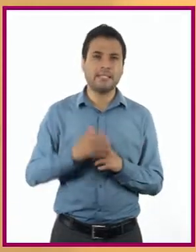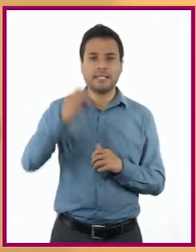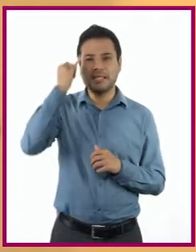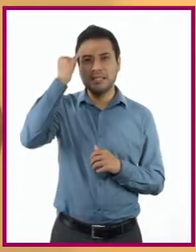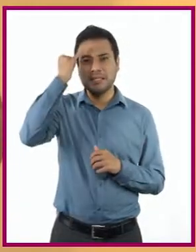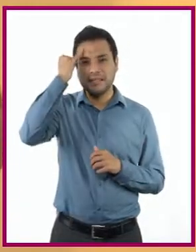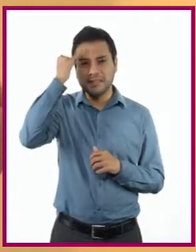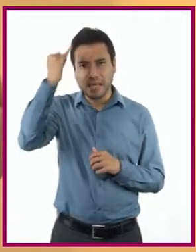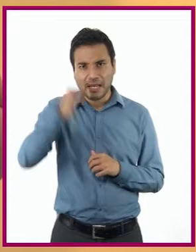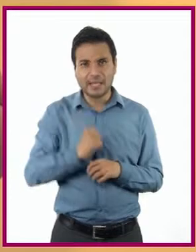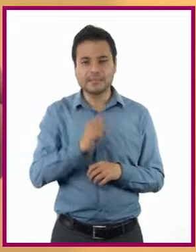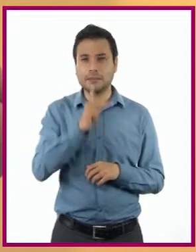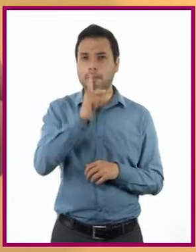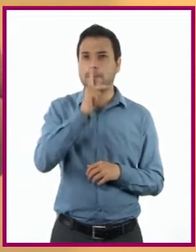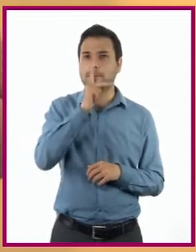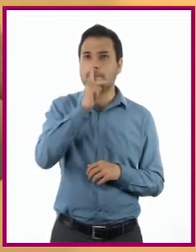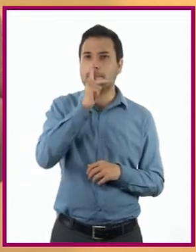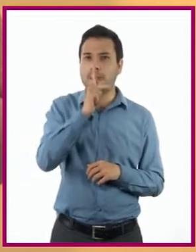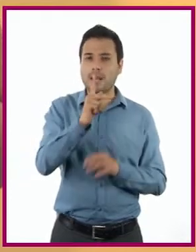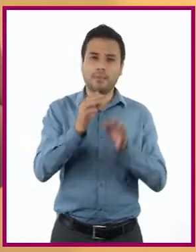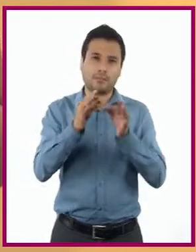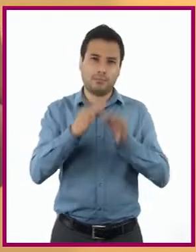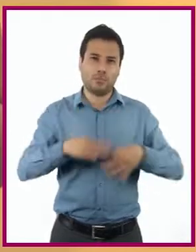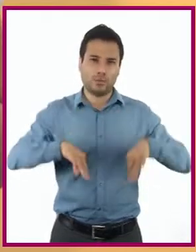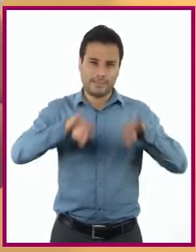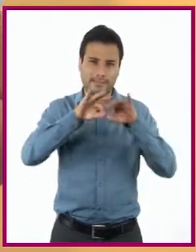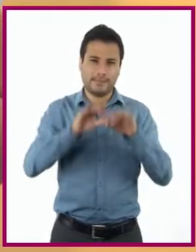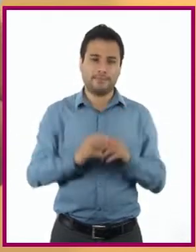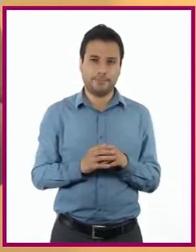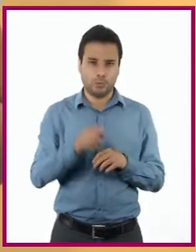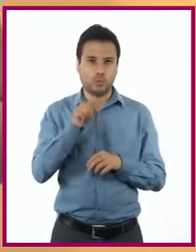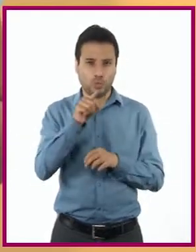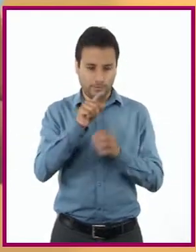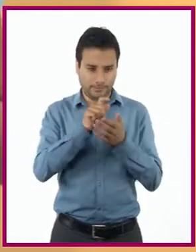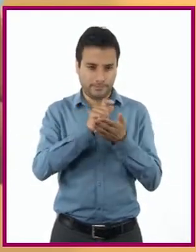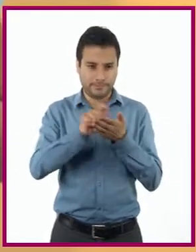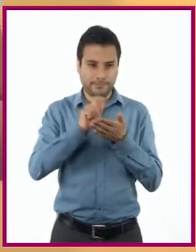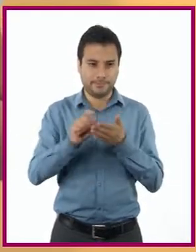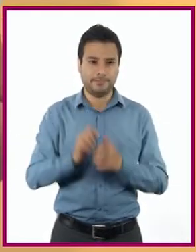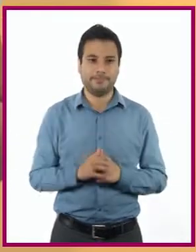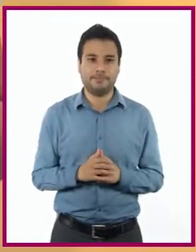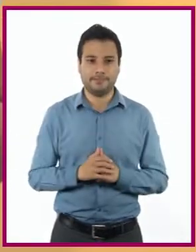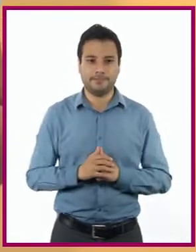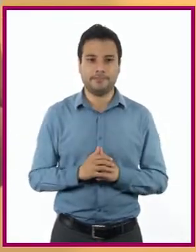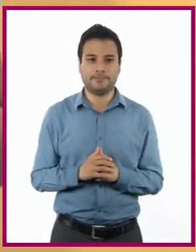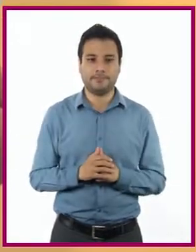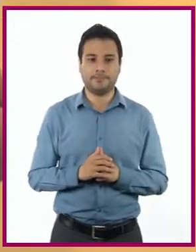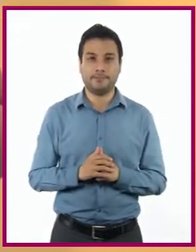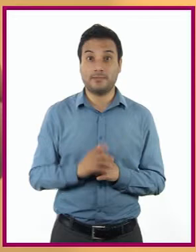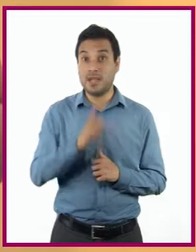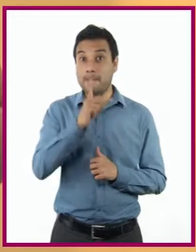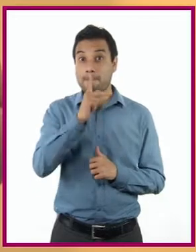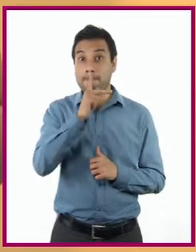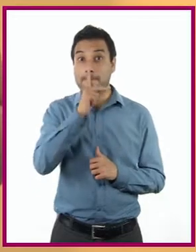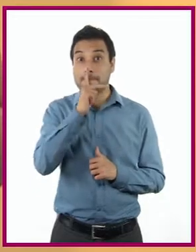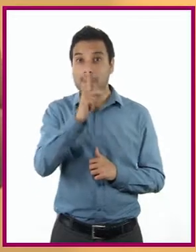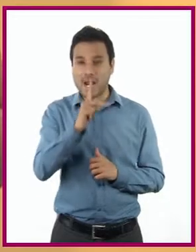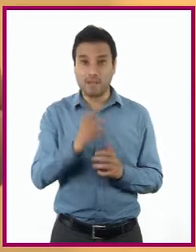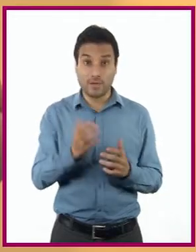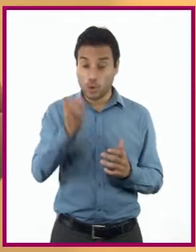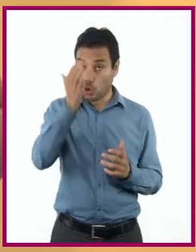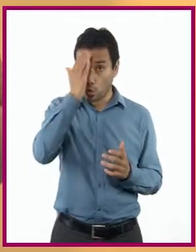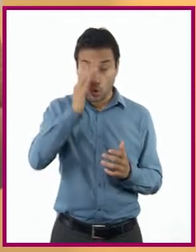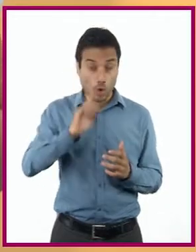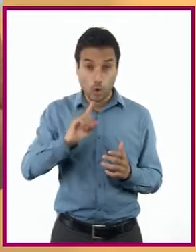las ideas o palabras clave del tema expuesto. No olviden anotar las palabras que no conozcan para que las